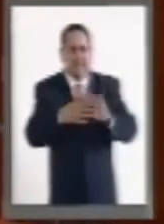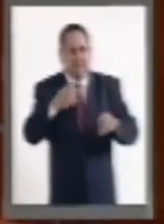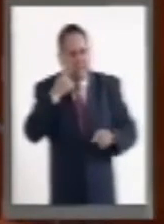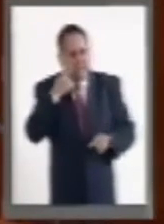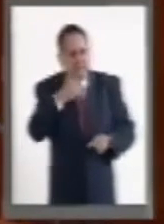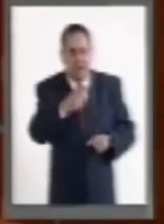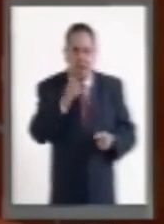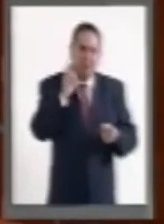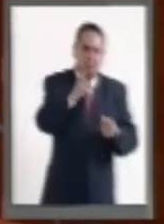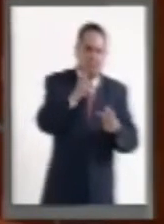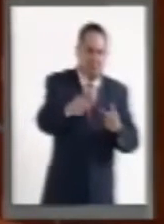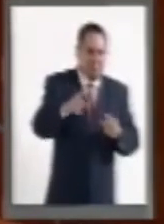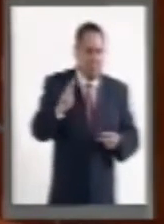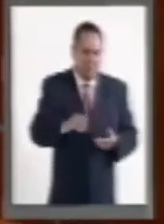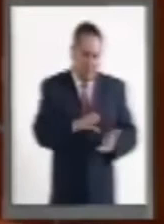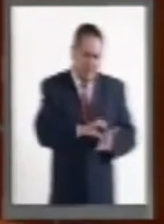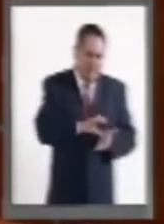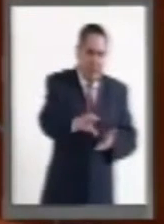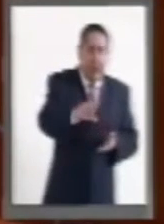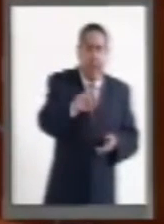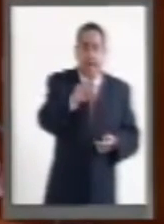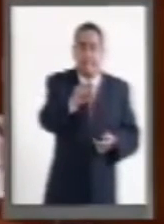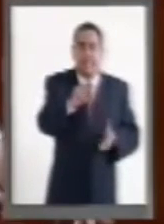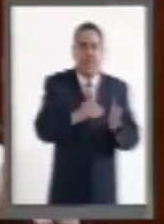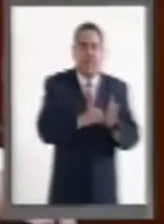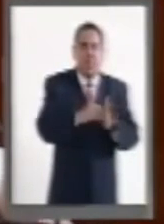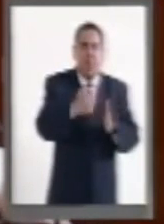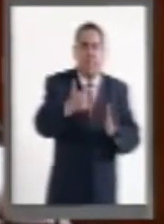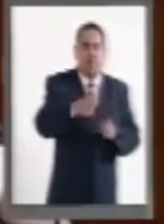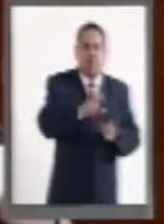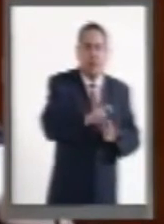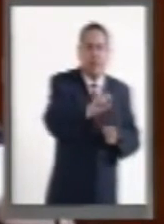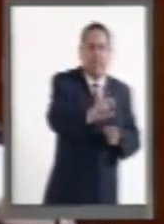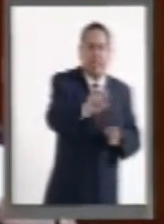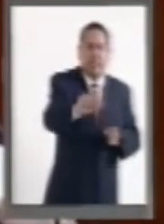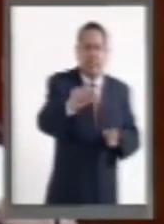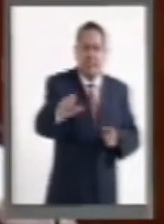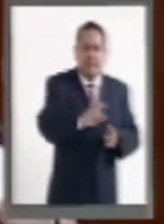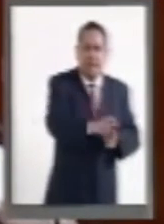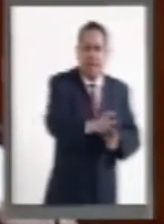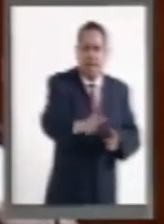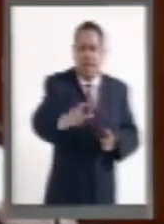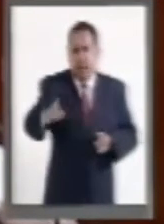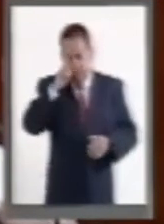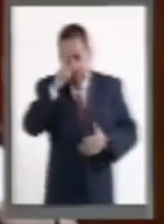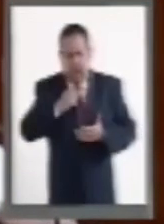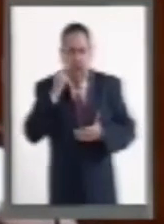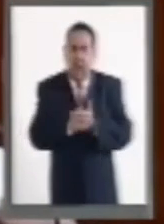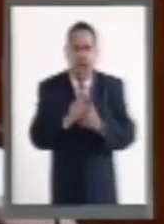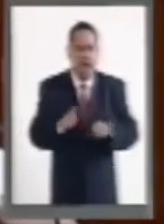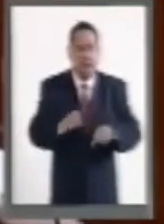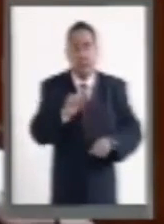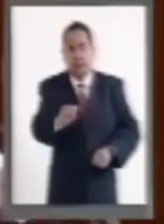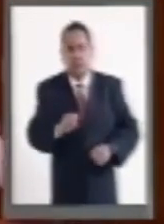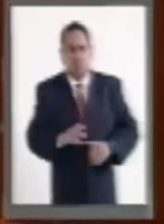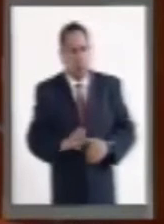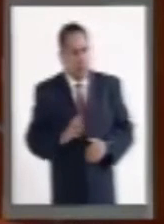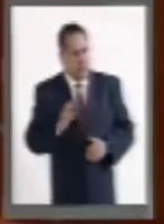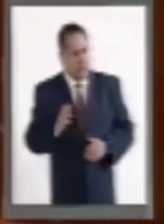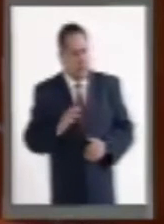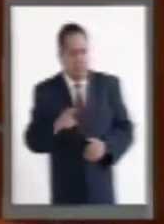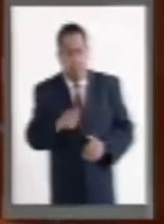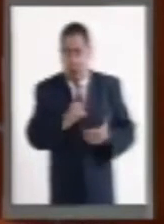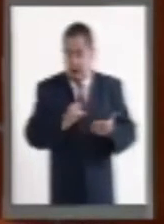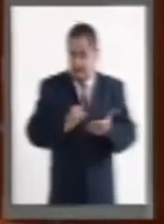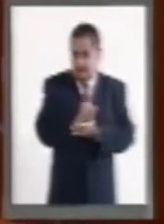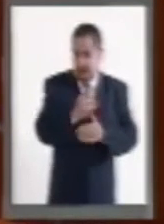a señalar que recibieron más de 20 millones de pesos por aprobar la resolución. Como consecuencia de dicha